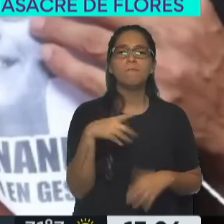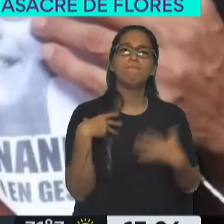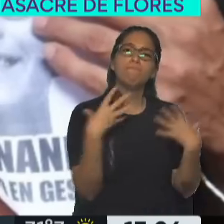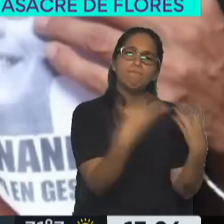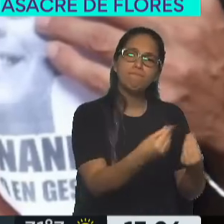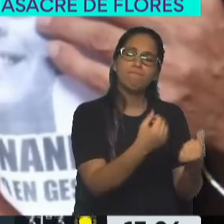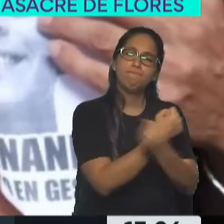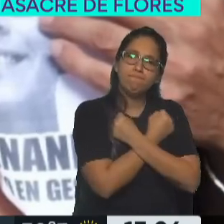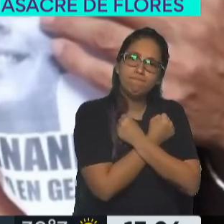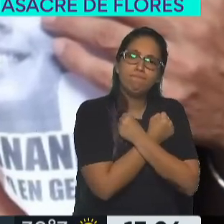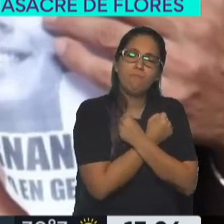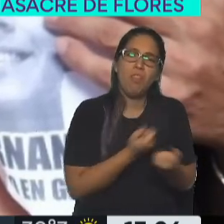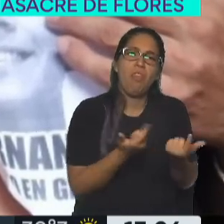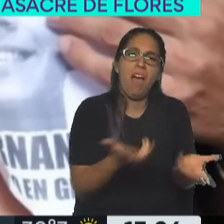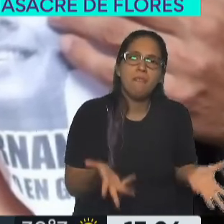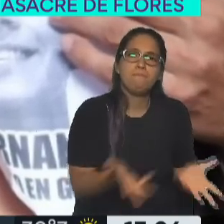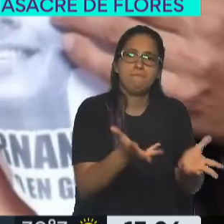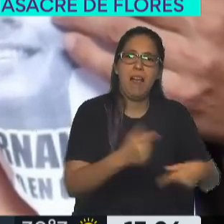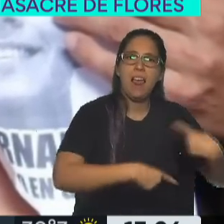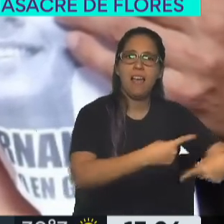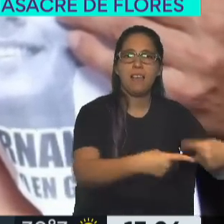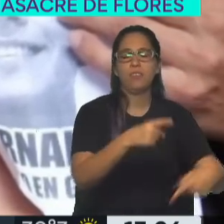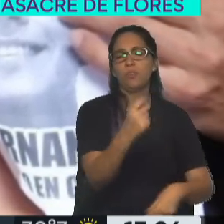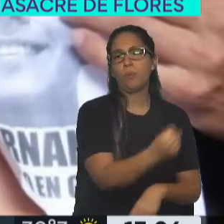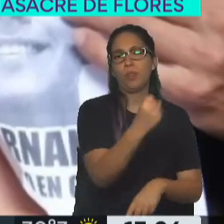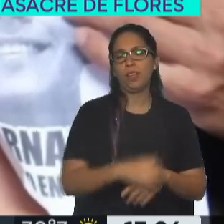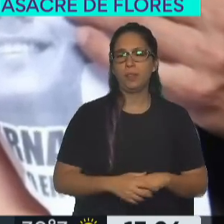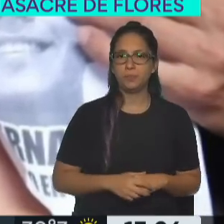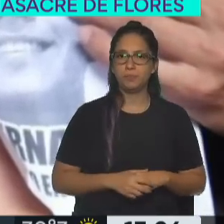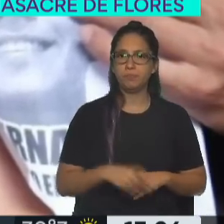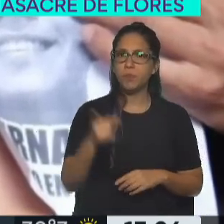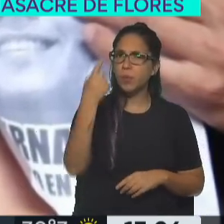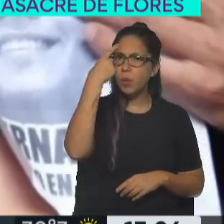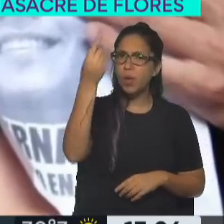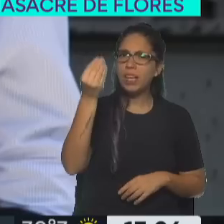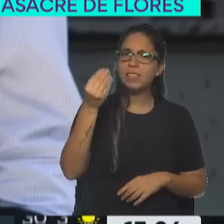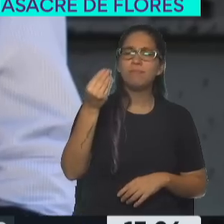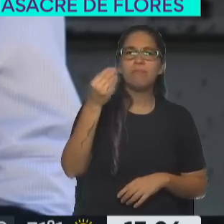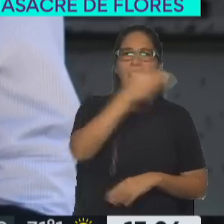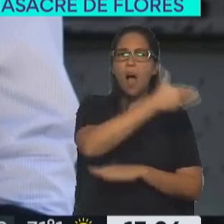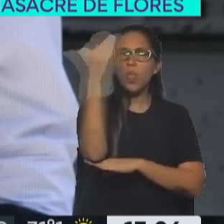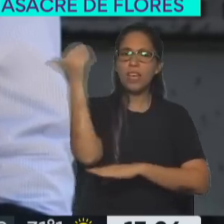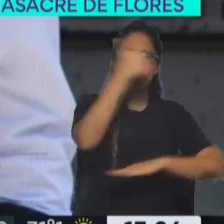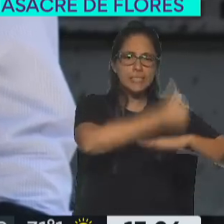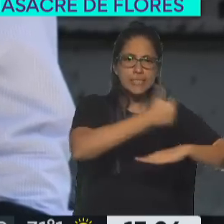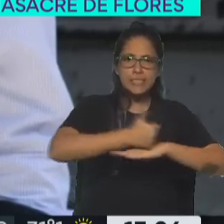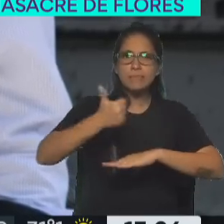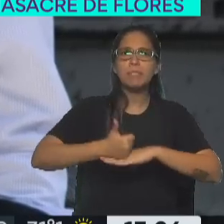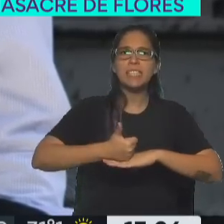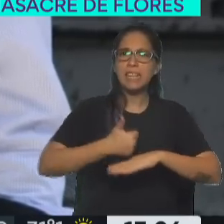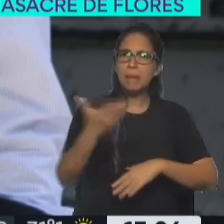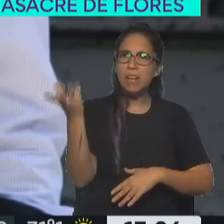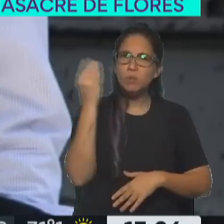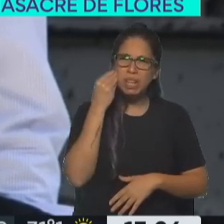ayudarlos a seguir, que es lo importante. ¿Cómo ves que ellos estén presentes en cada una de las audiencias, escuchando a los testigos, escuchando